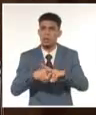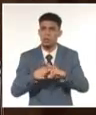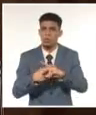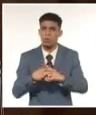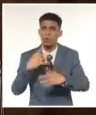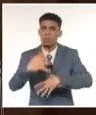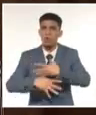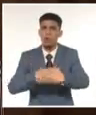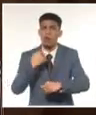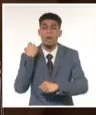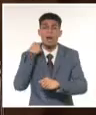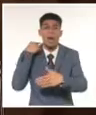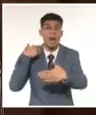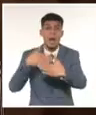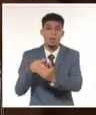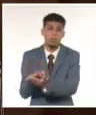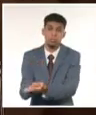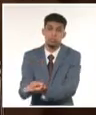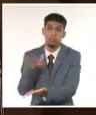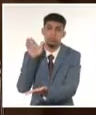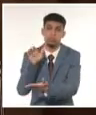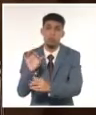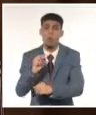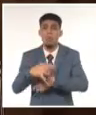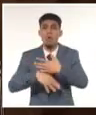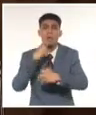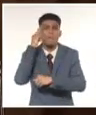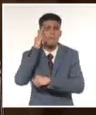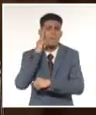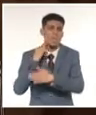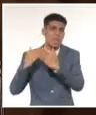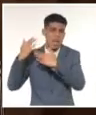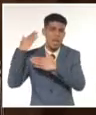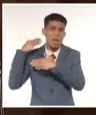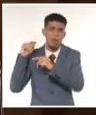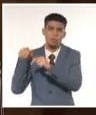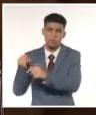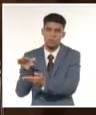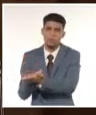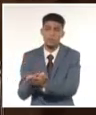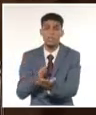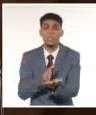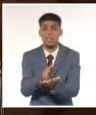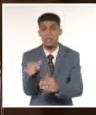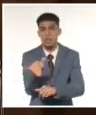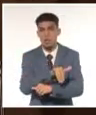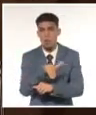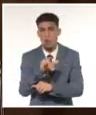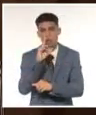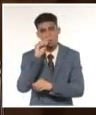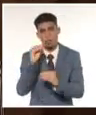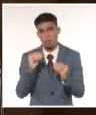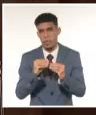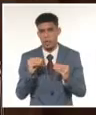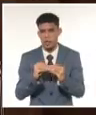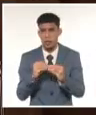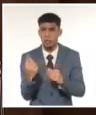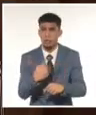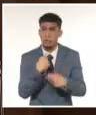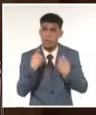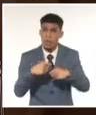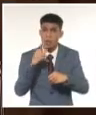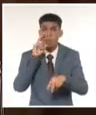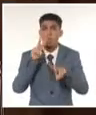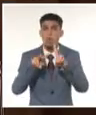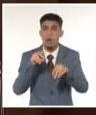buscar soluciones nuevas para problemas viejos, crear y abrir cauces y brechas para hacer frente a los problemas cuando